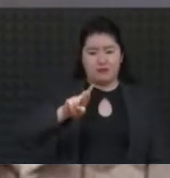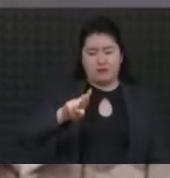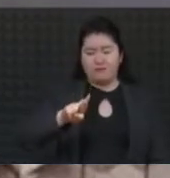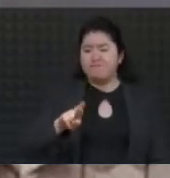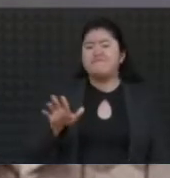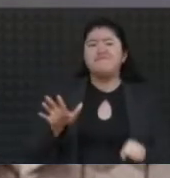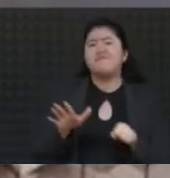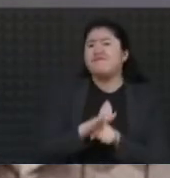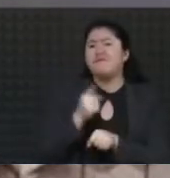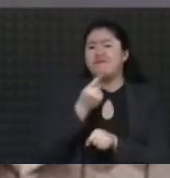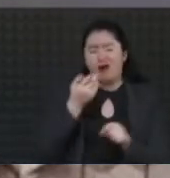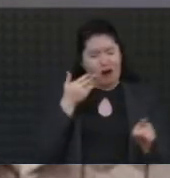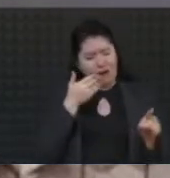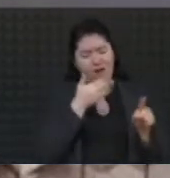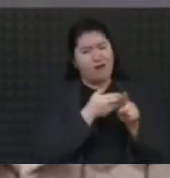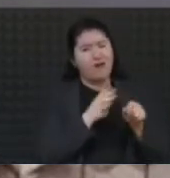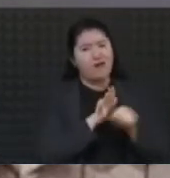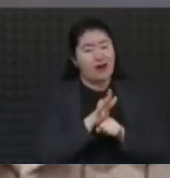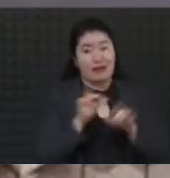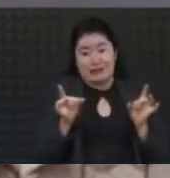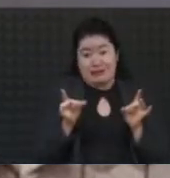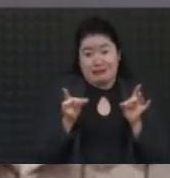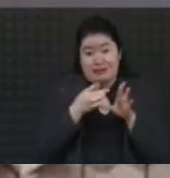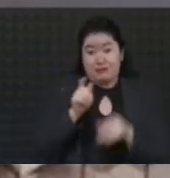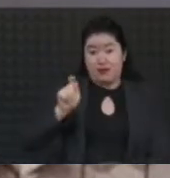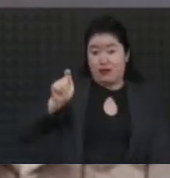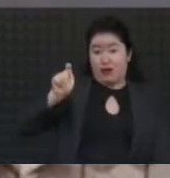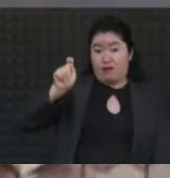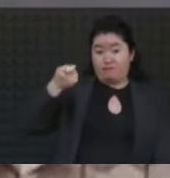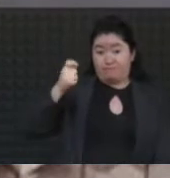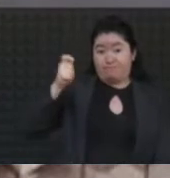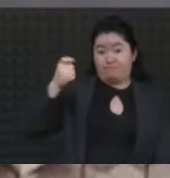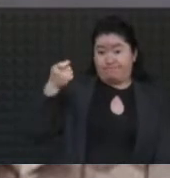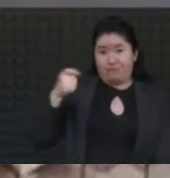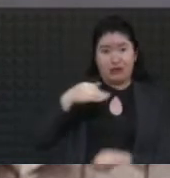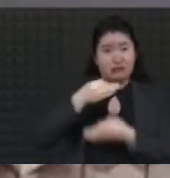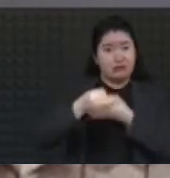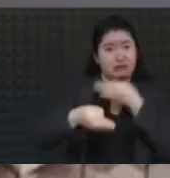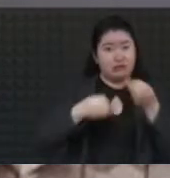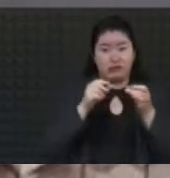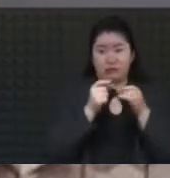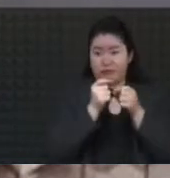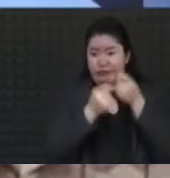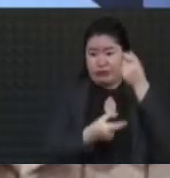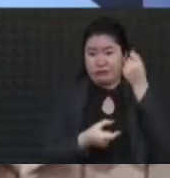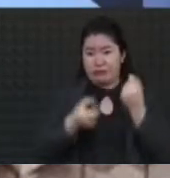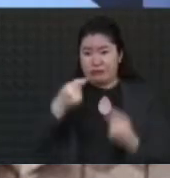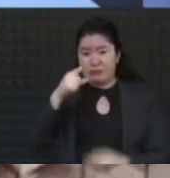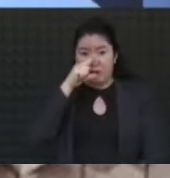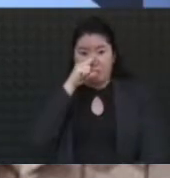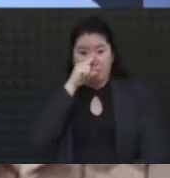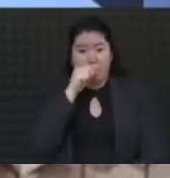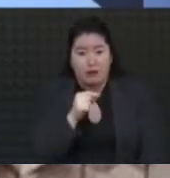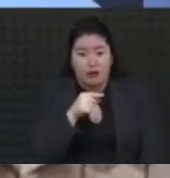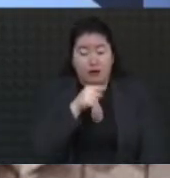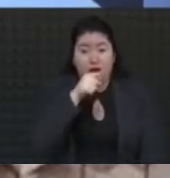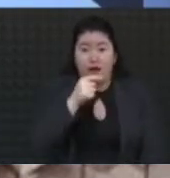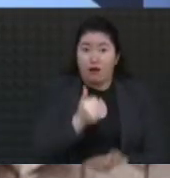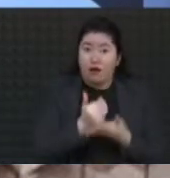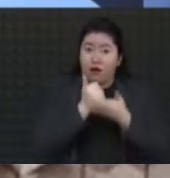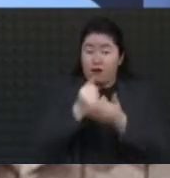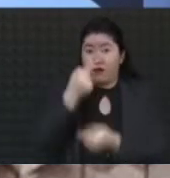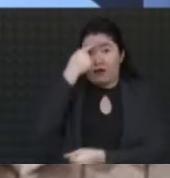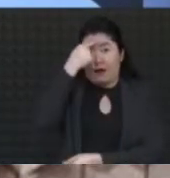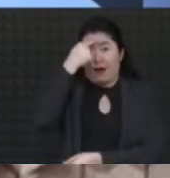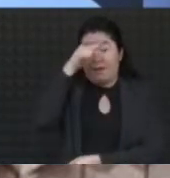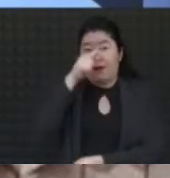suposición de que todos los pernos fallaran, de que los pernos se desconectaran y esta estructura tenga la capacidad suficiente